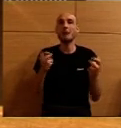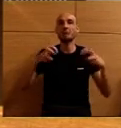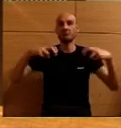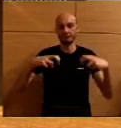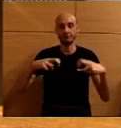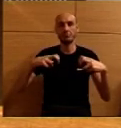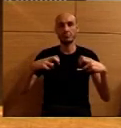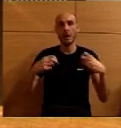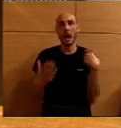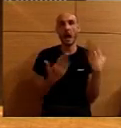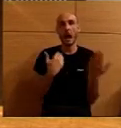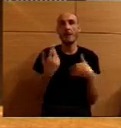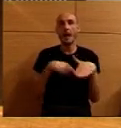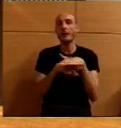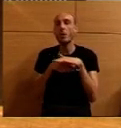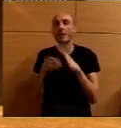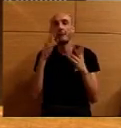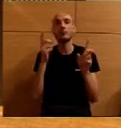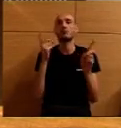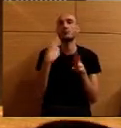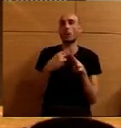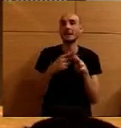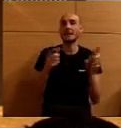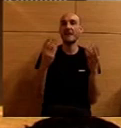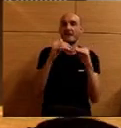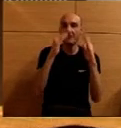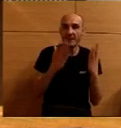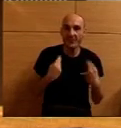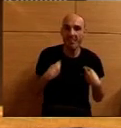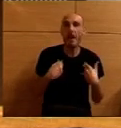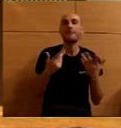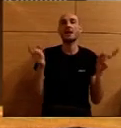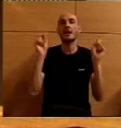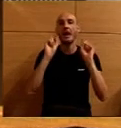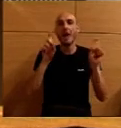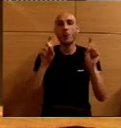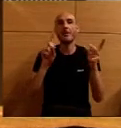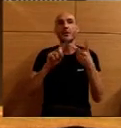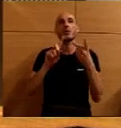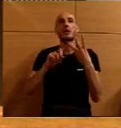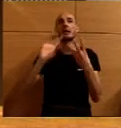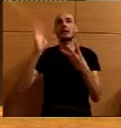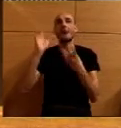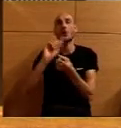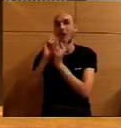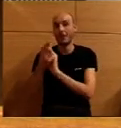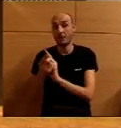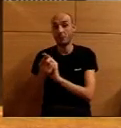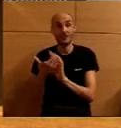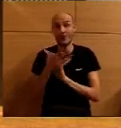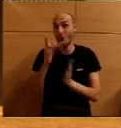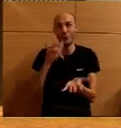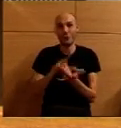como puede ser la vivienda, educación y cambio climático. Pero esto no ocurre, por desgracia. Y no ocurre,